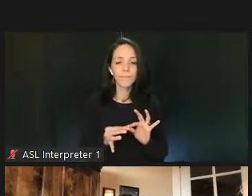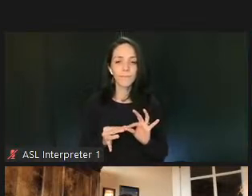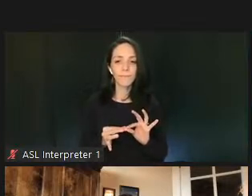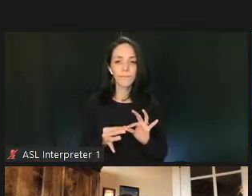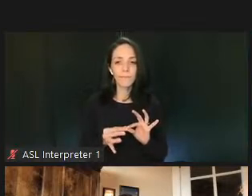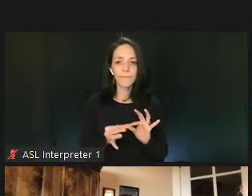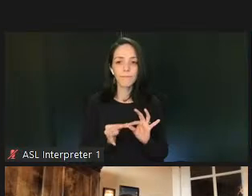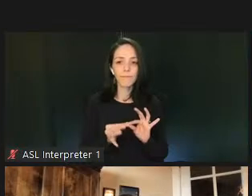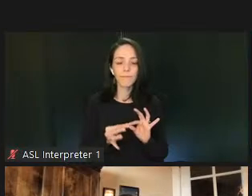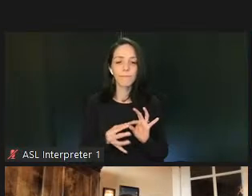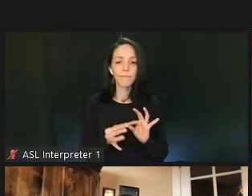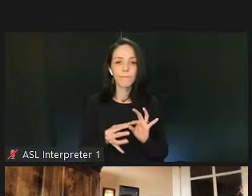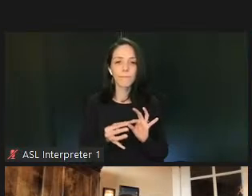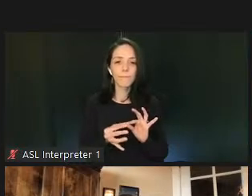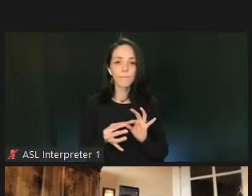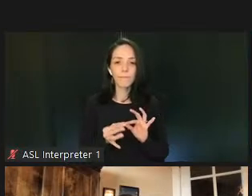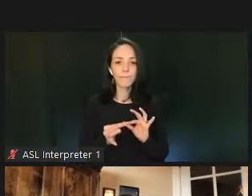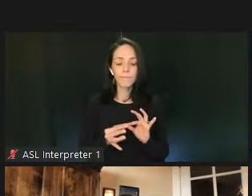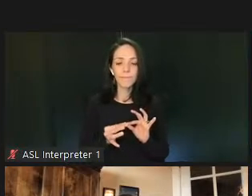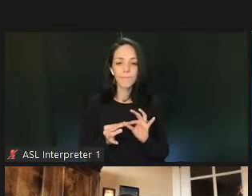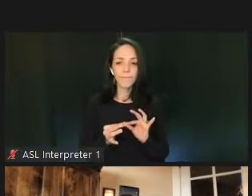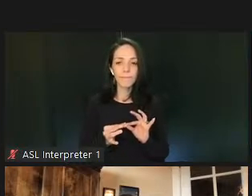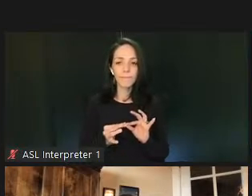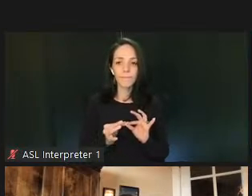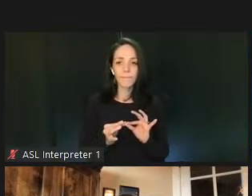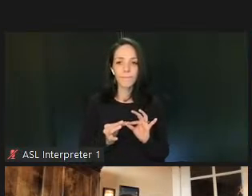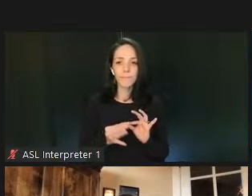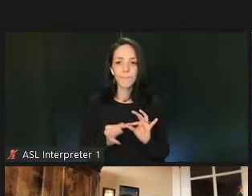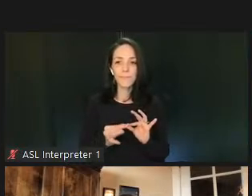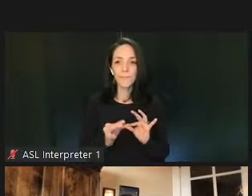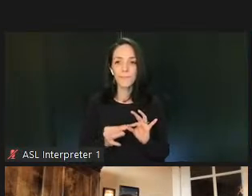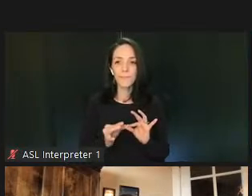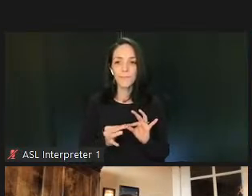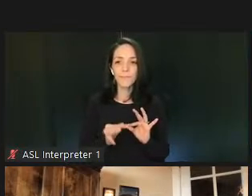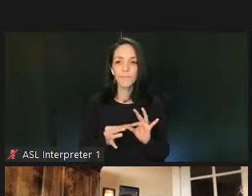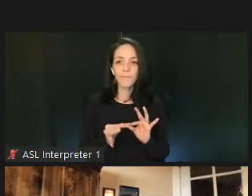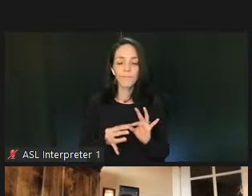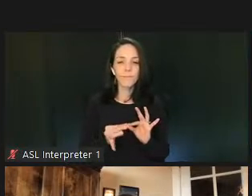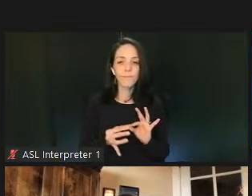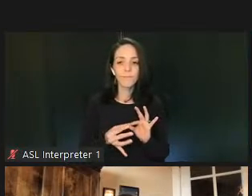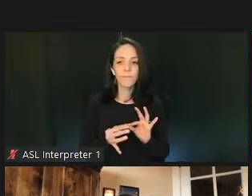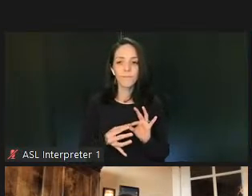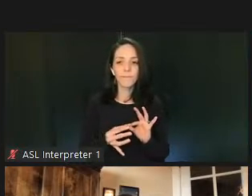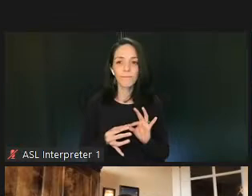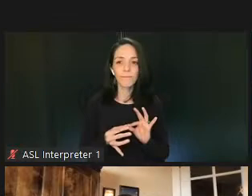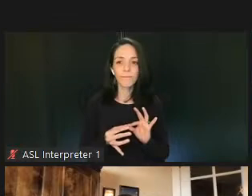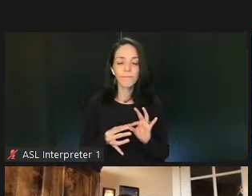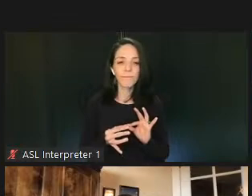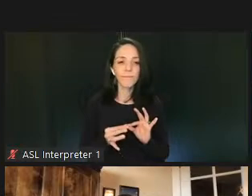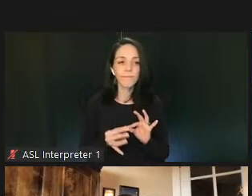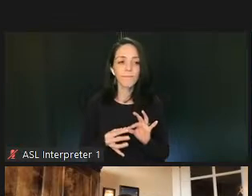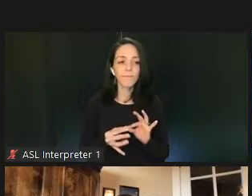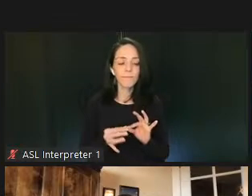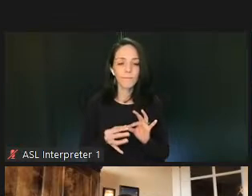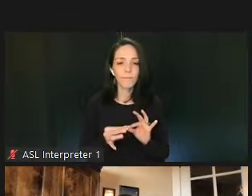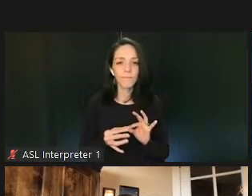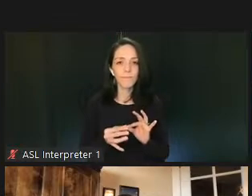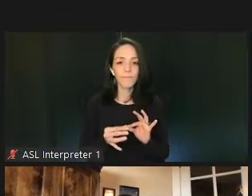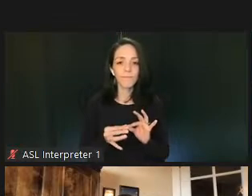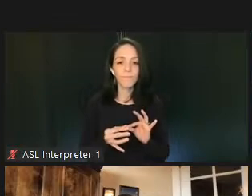leyenda Interpretation o Interpretación, ubicado en la parte inferior derecha de la pantalla de su